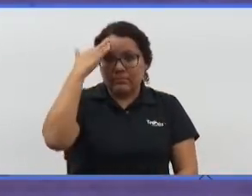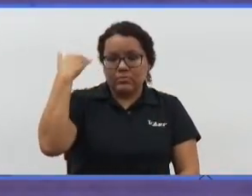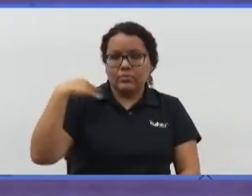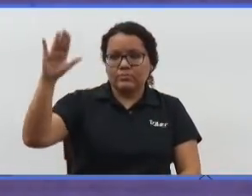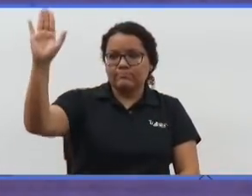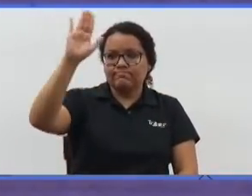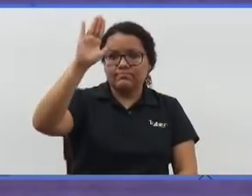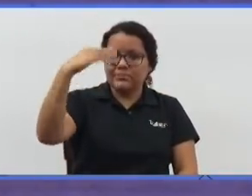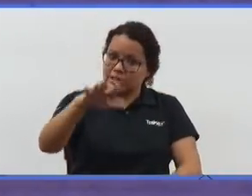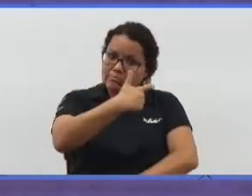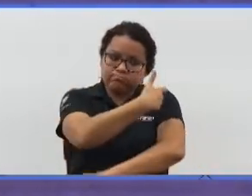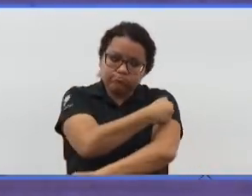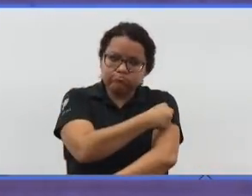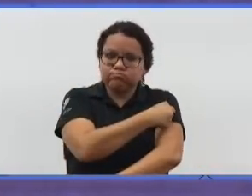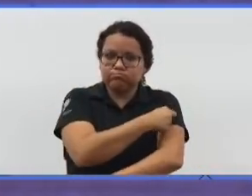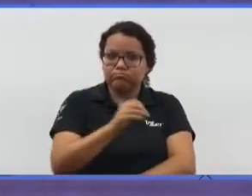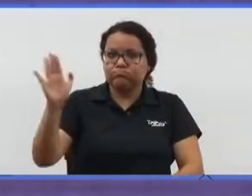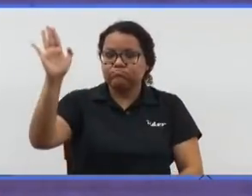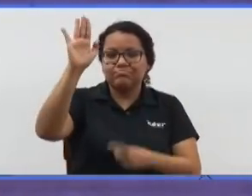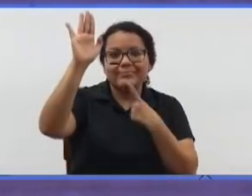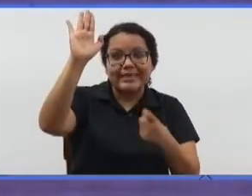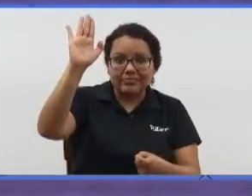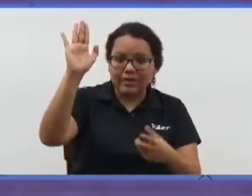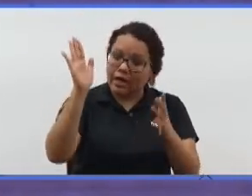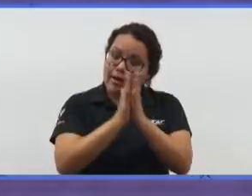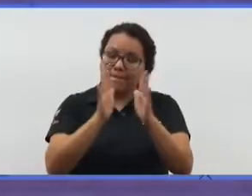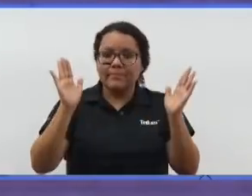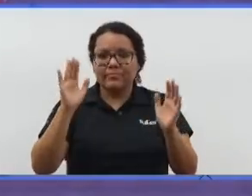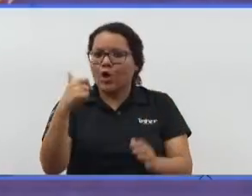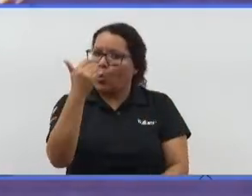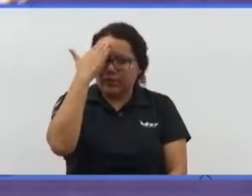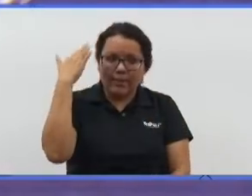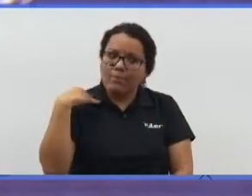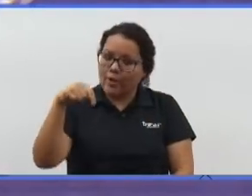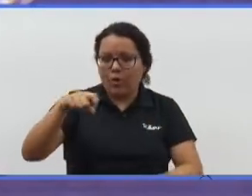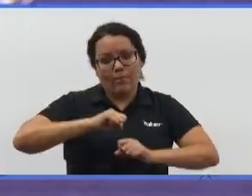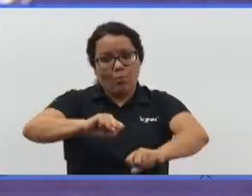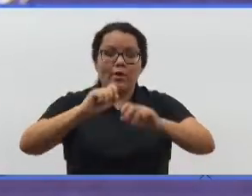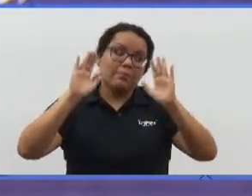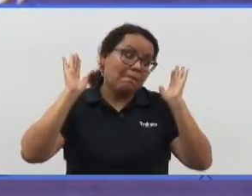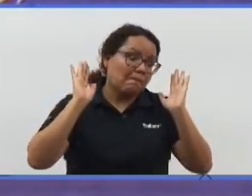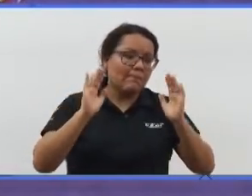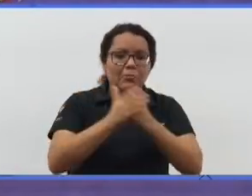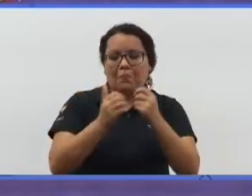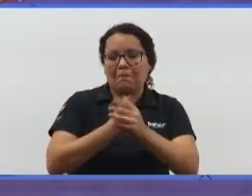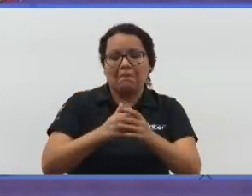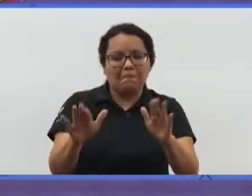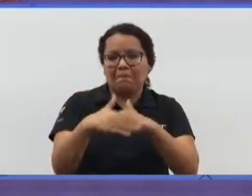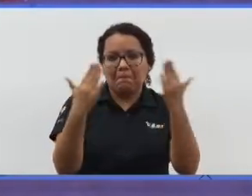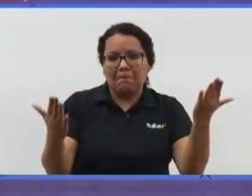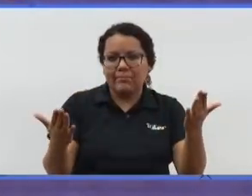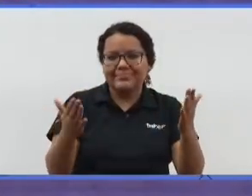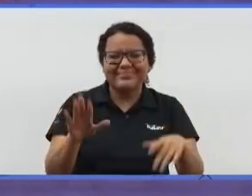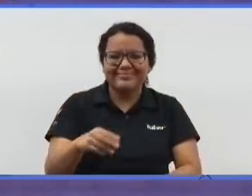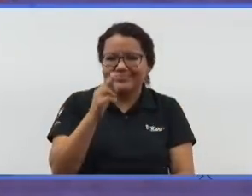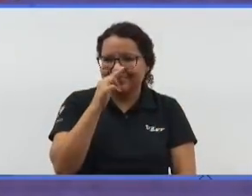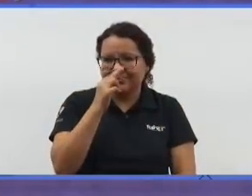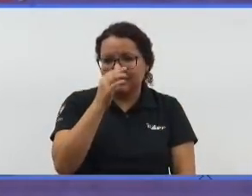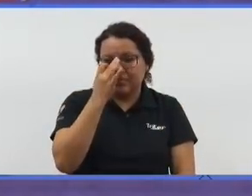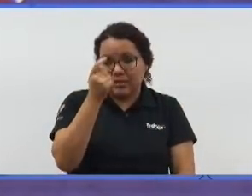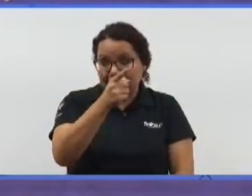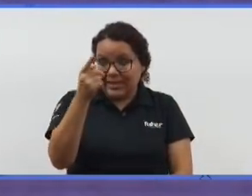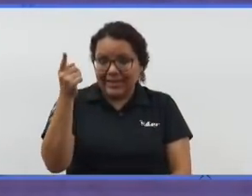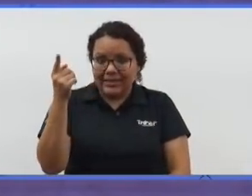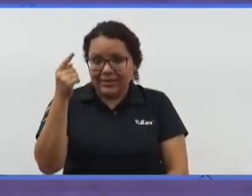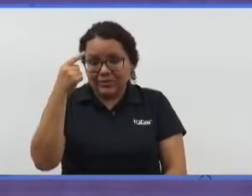mujeres que están vacunadas las vacunas nada más amén gloria y además puede morirse hoy no hay problema hermana linda usted